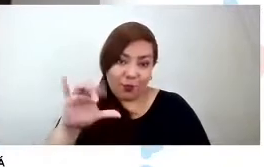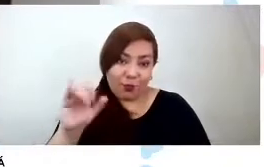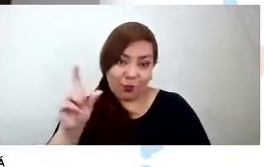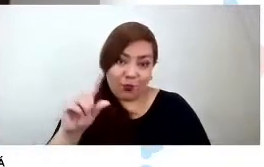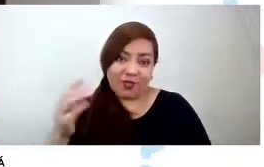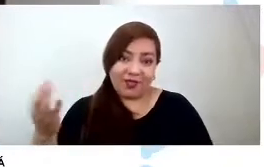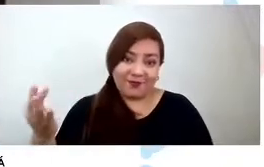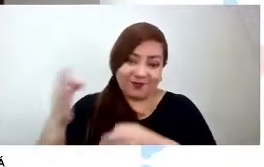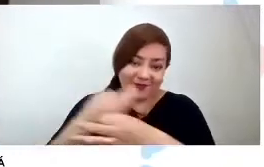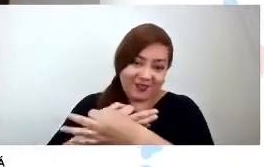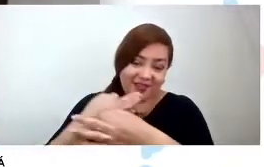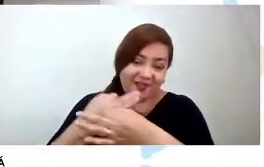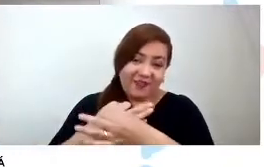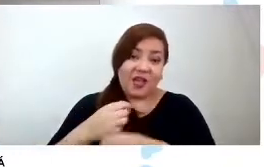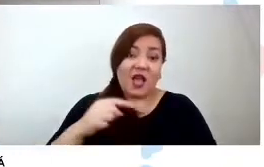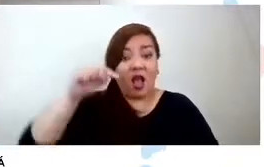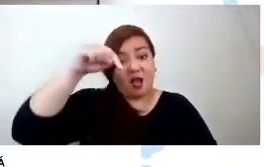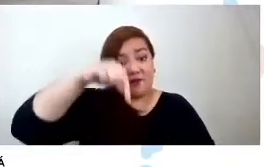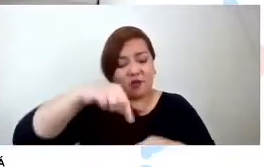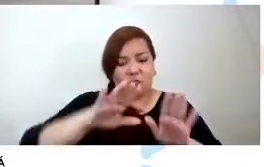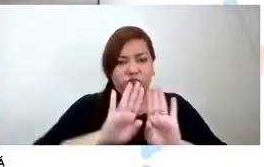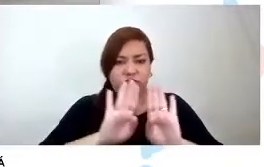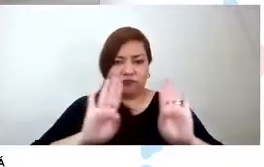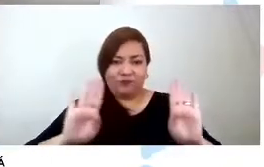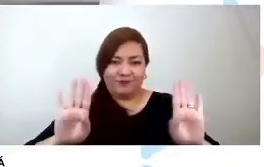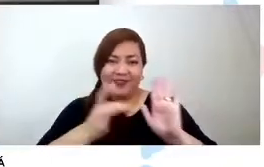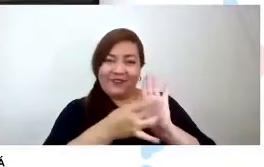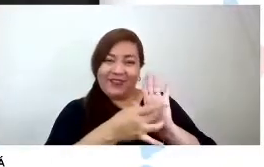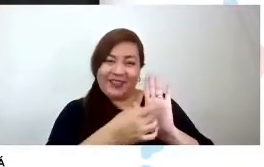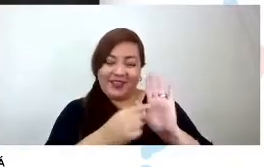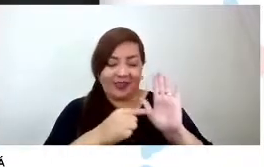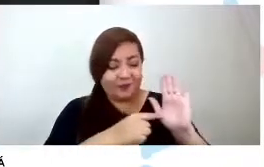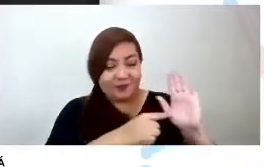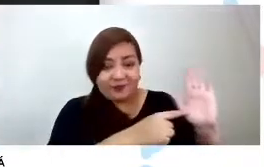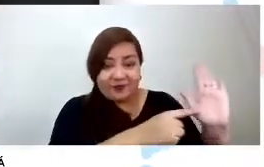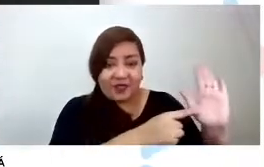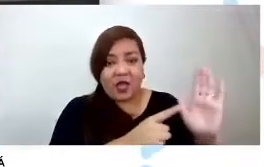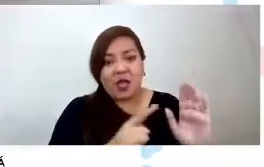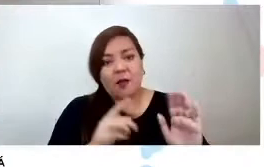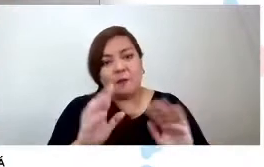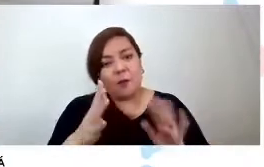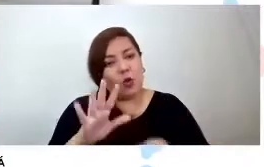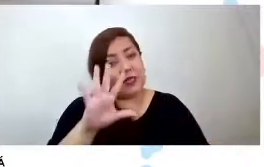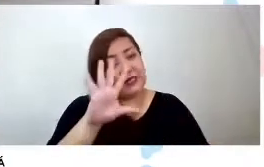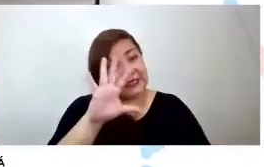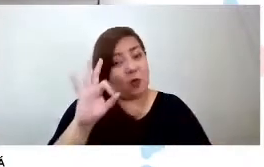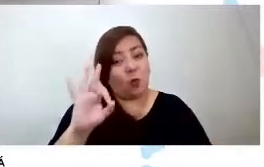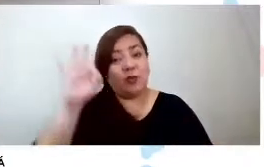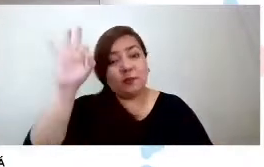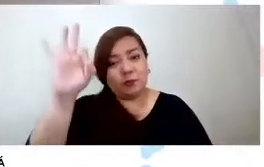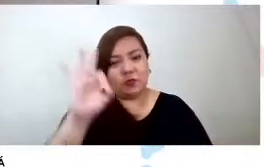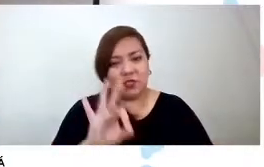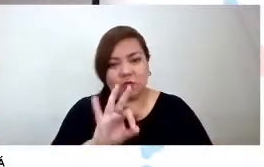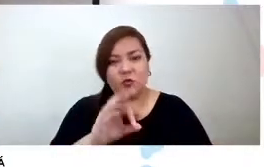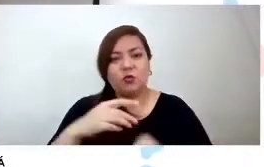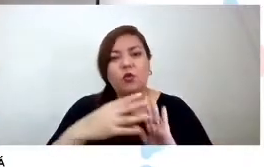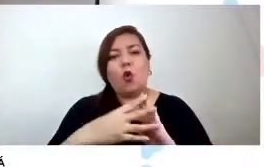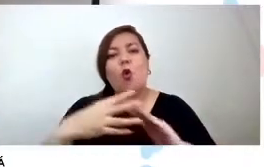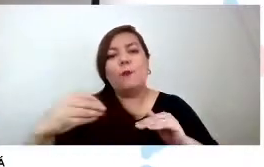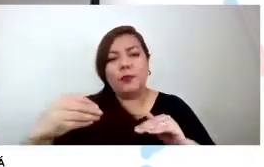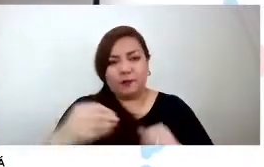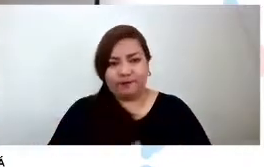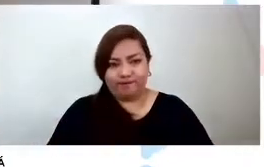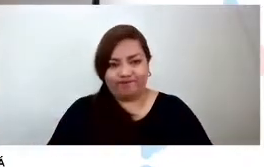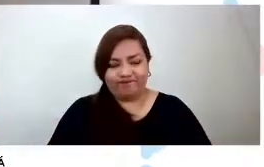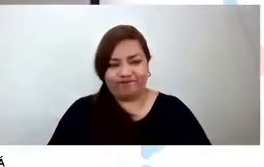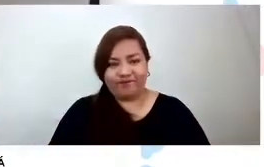de exhibición que nosotros tenemos, muchos de los fósiles, si no es el 50%, son reproducciones. Ya nosotros no